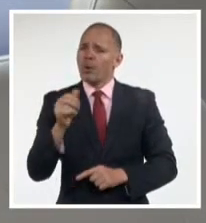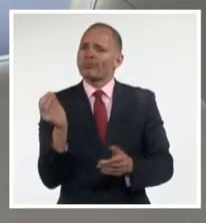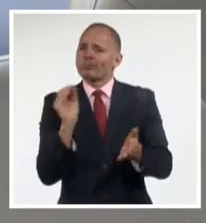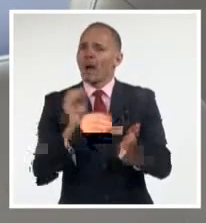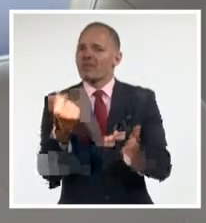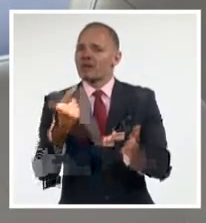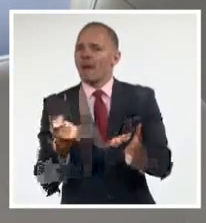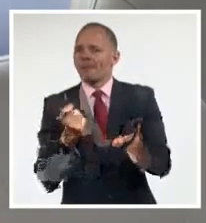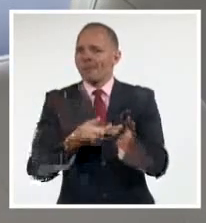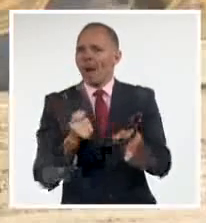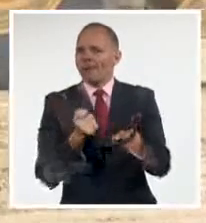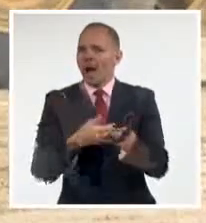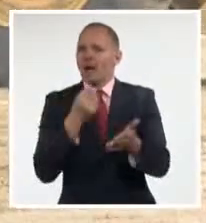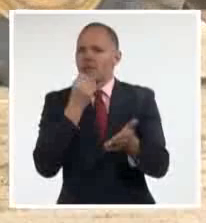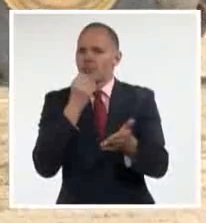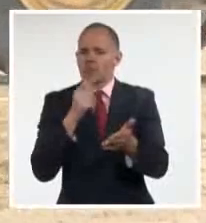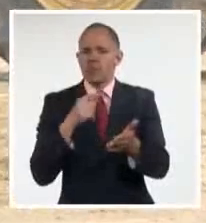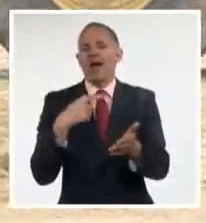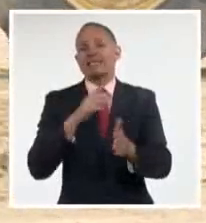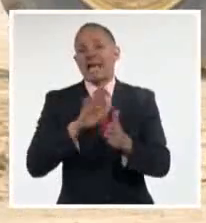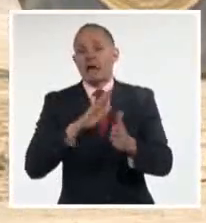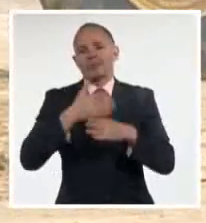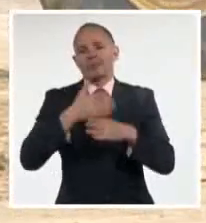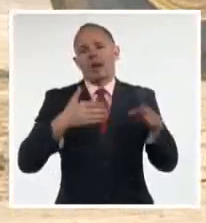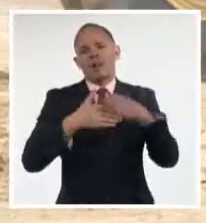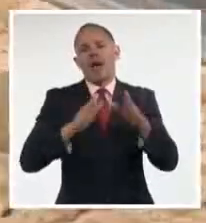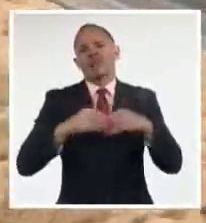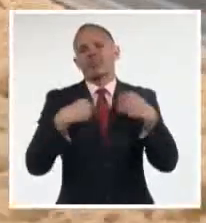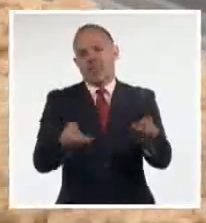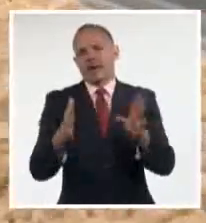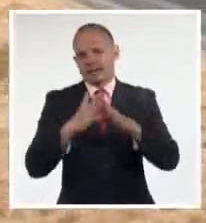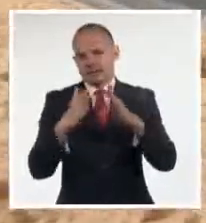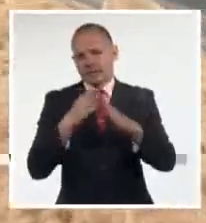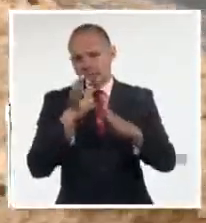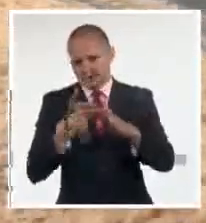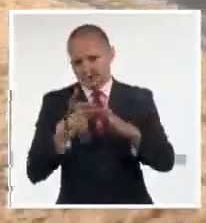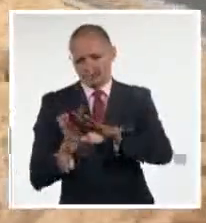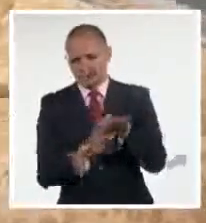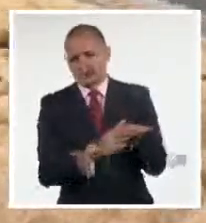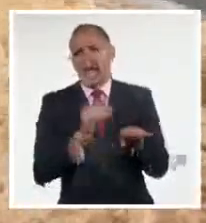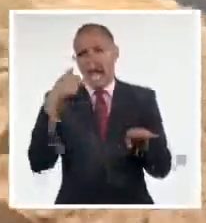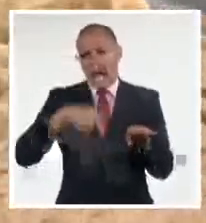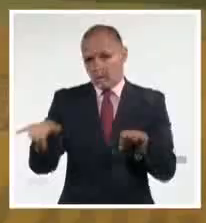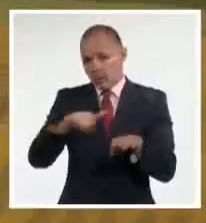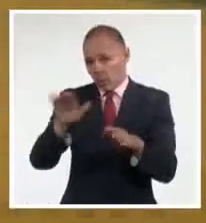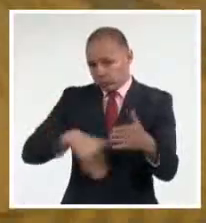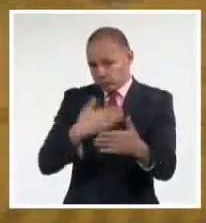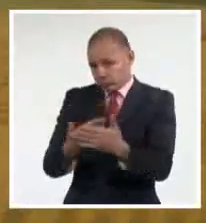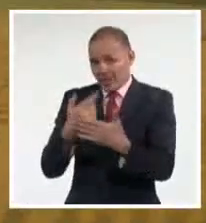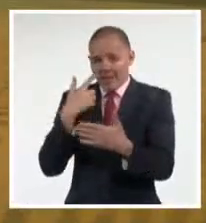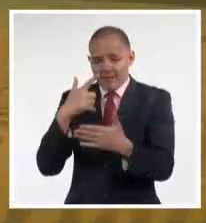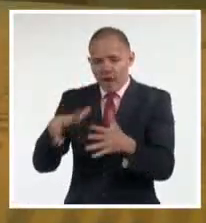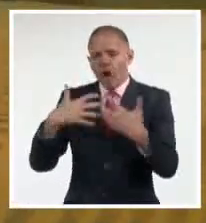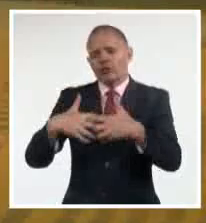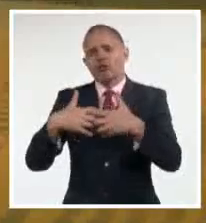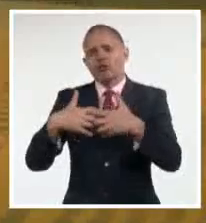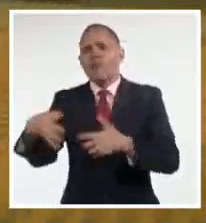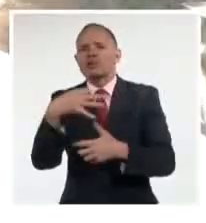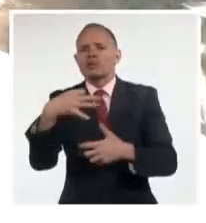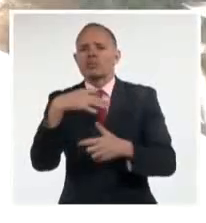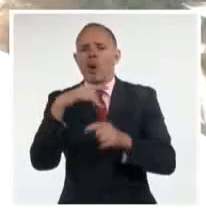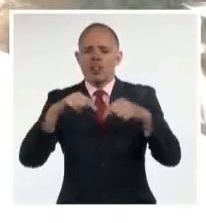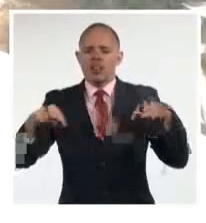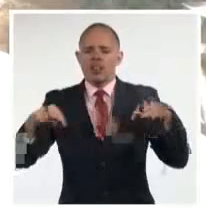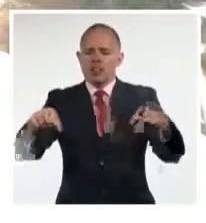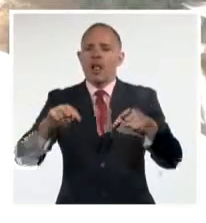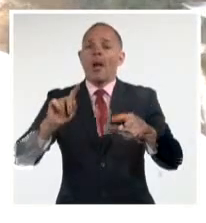forma escalonada obtienen la misma. Otra de las propuestas fue recuperar la producción de materiales de la construcción, tanto a nivel local como de la gran